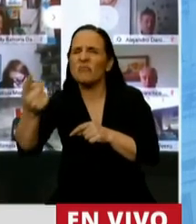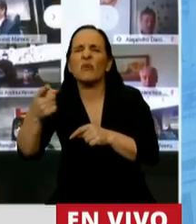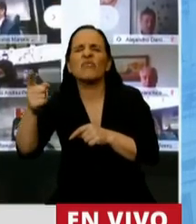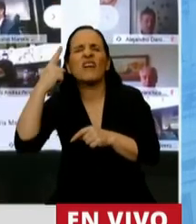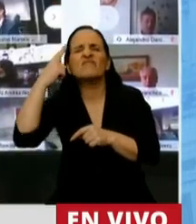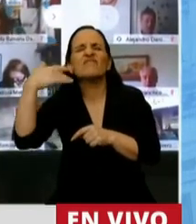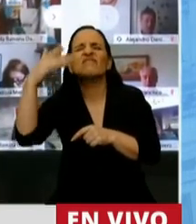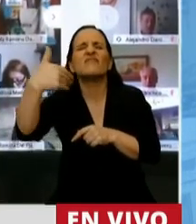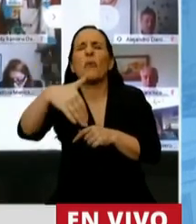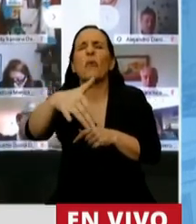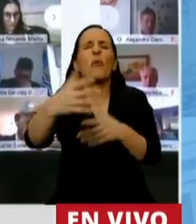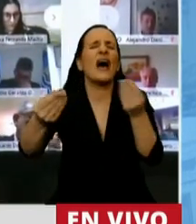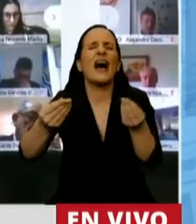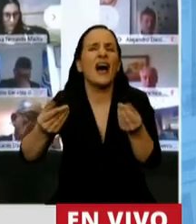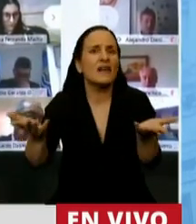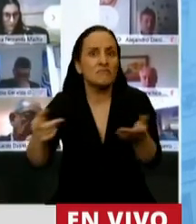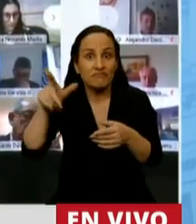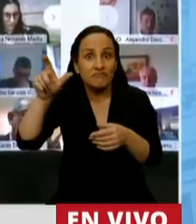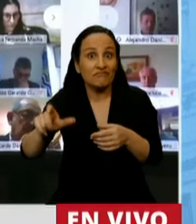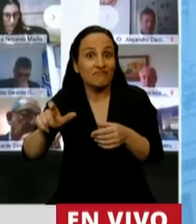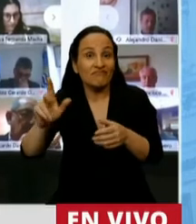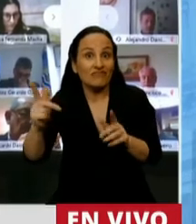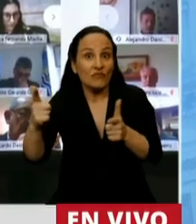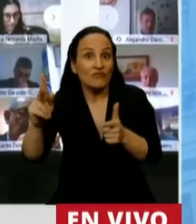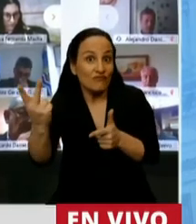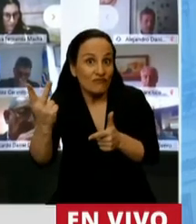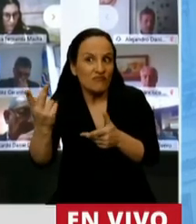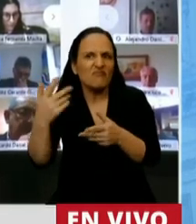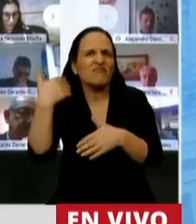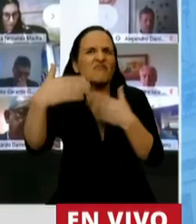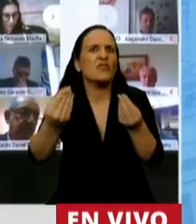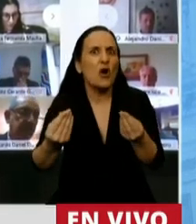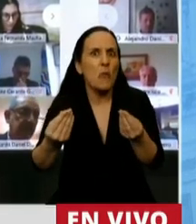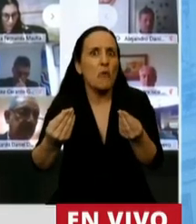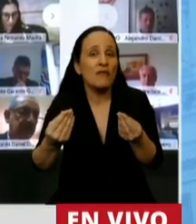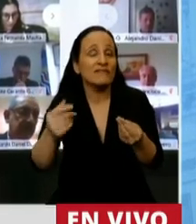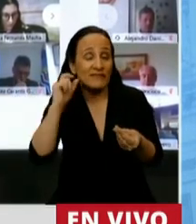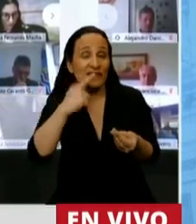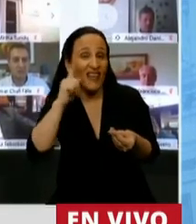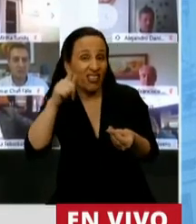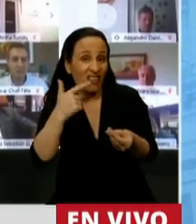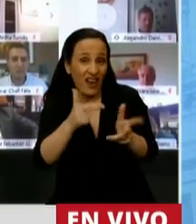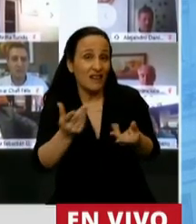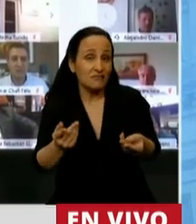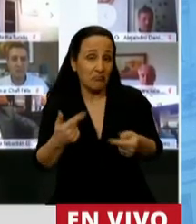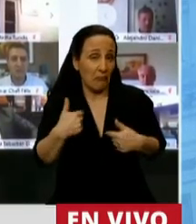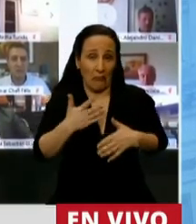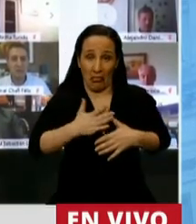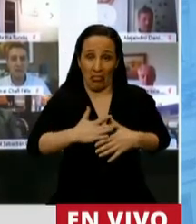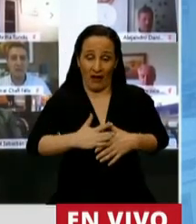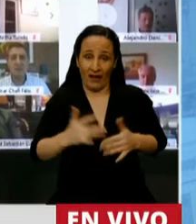esto el día que ellas ya no estén. Y Estela me contestó que ya tenía la tranquilidad que estaban